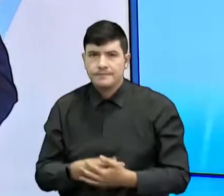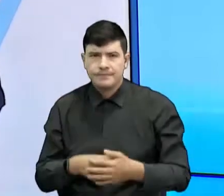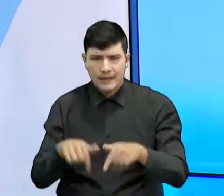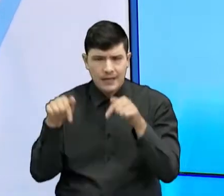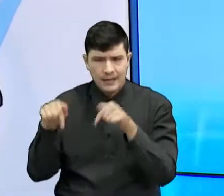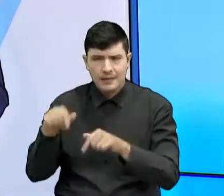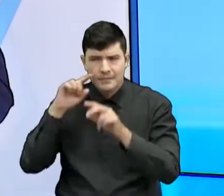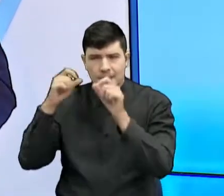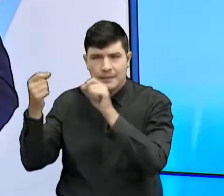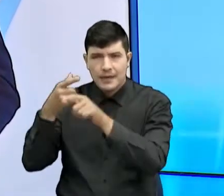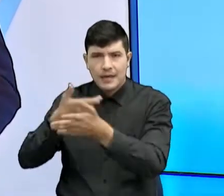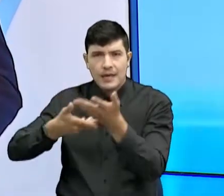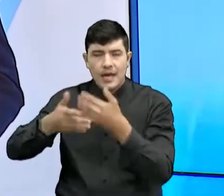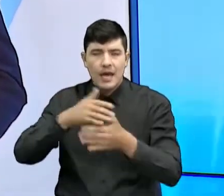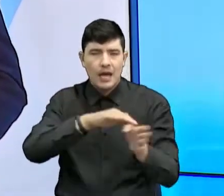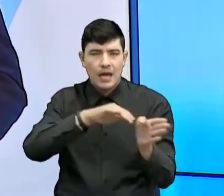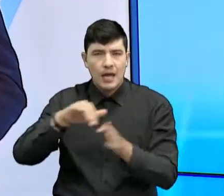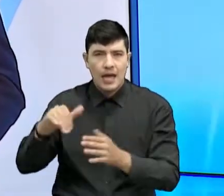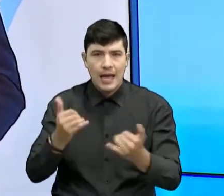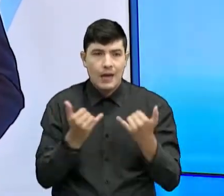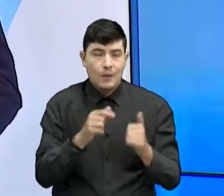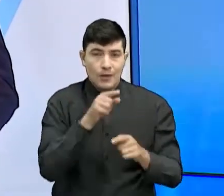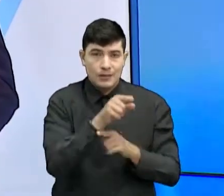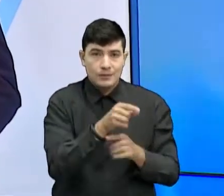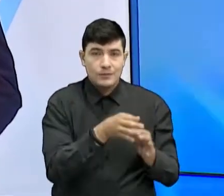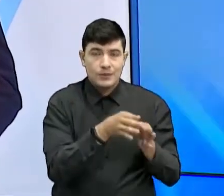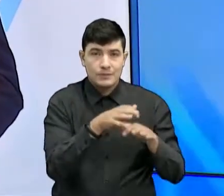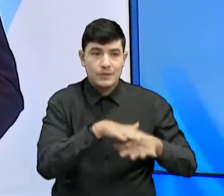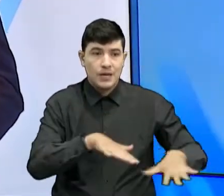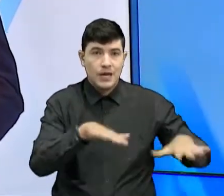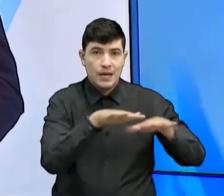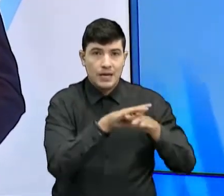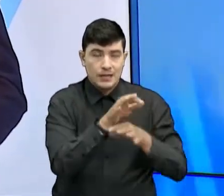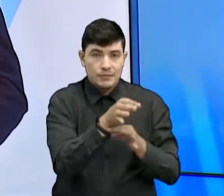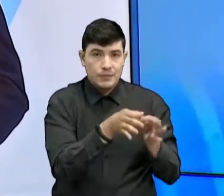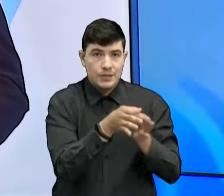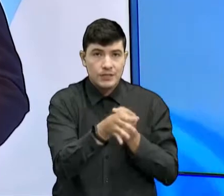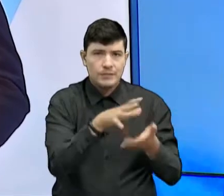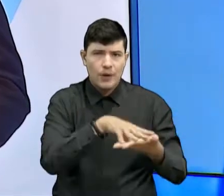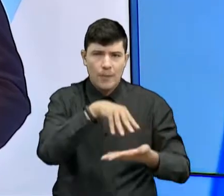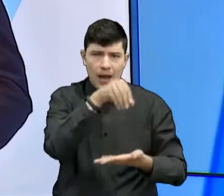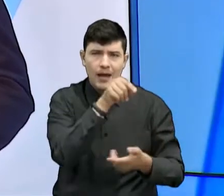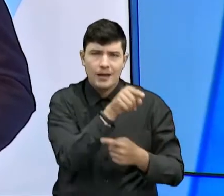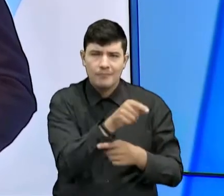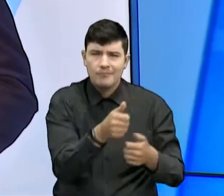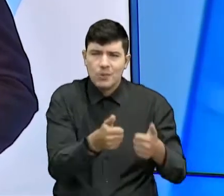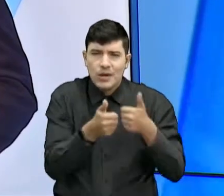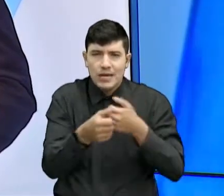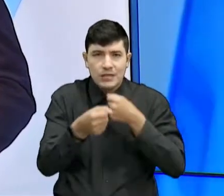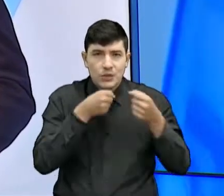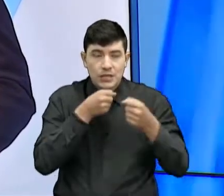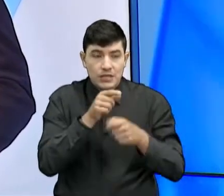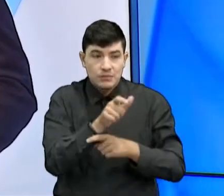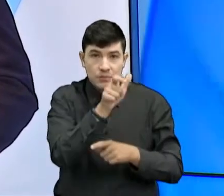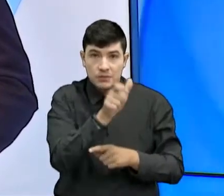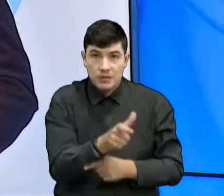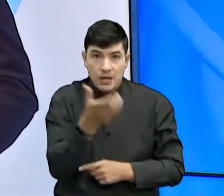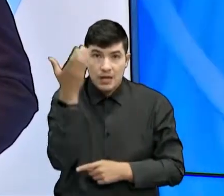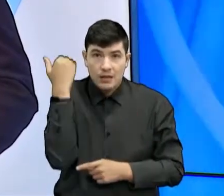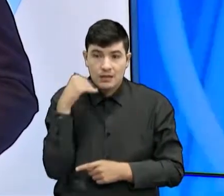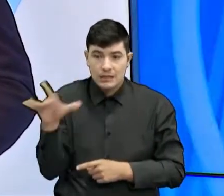Nos vamos ahora a la provincia de García Rovira, donde el alcalde del municipio de Málaga nos da buenas noticias y es que se recuperó del